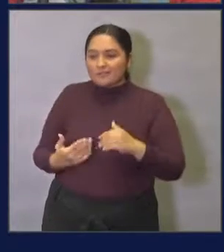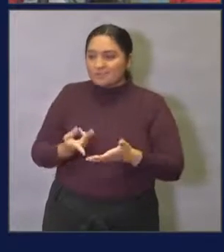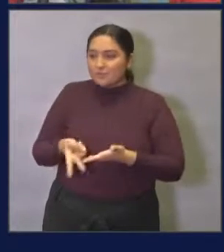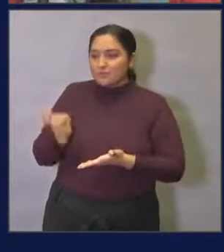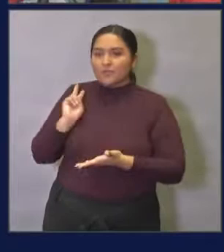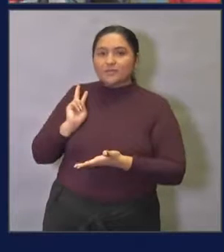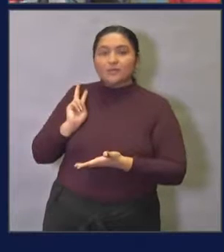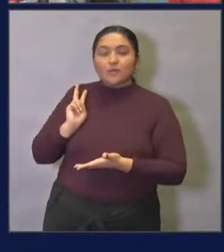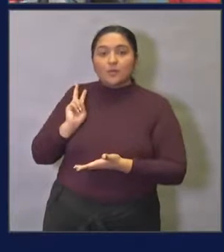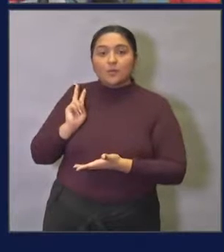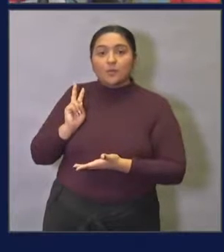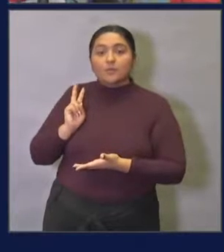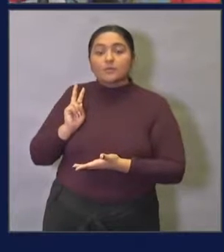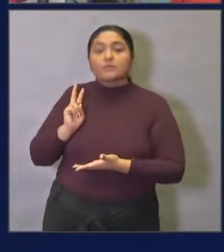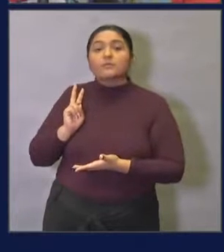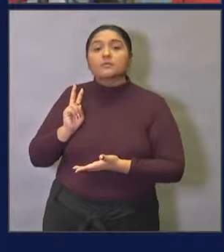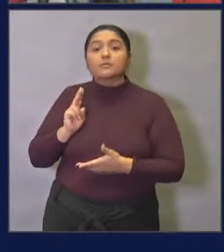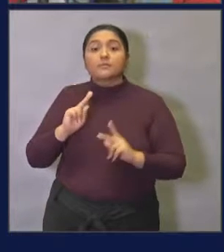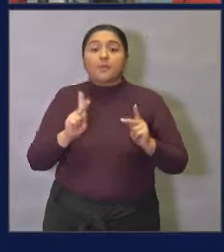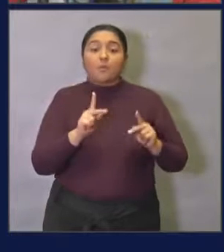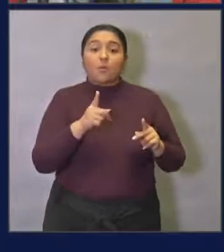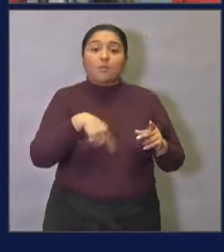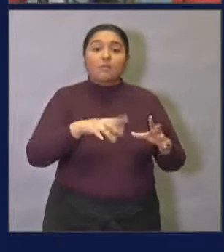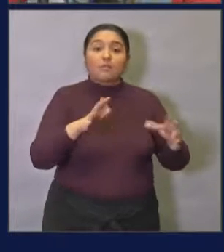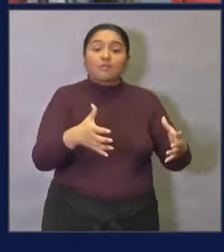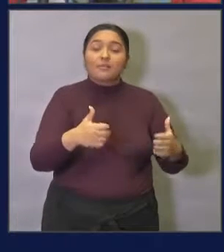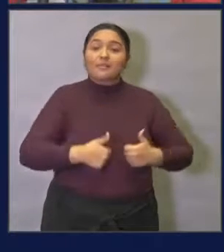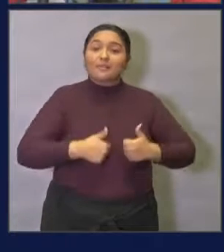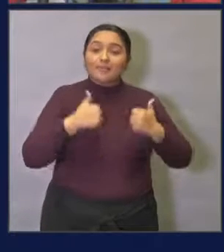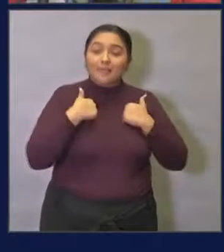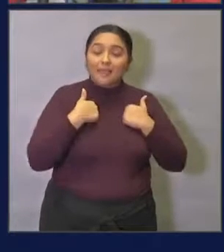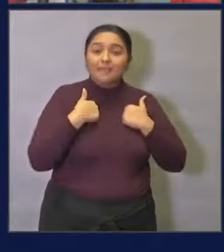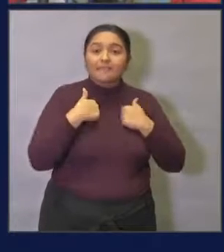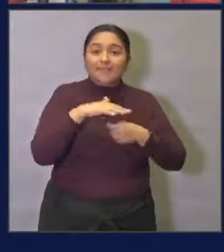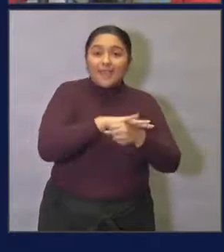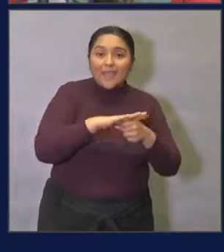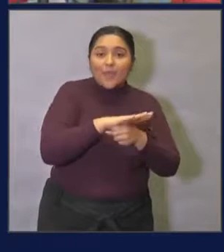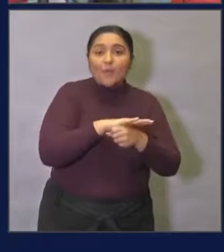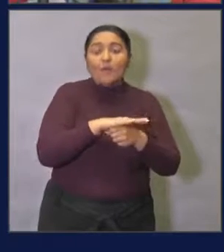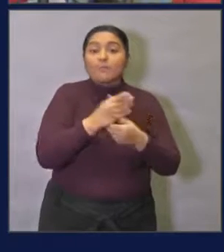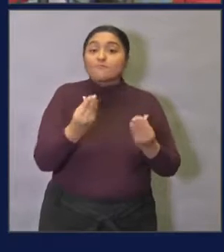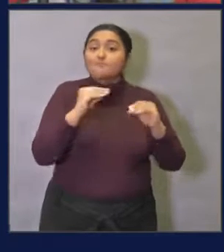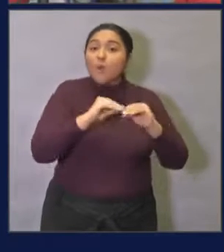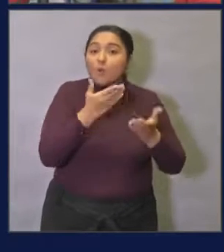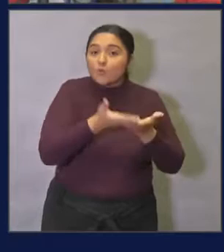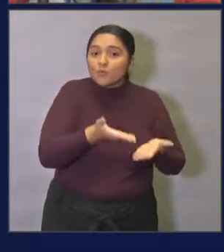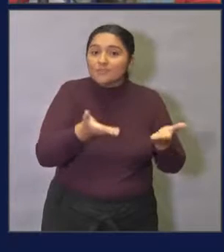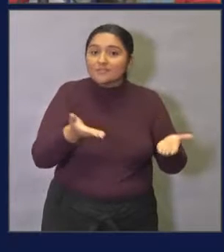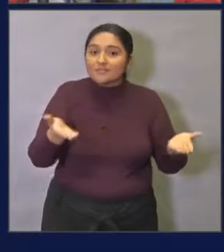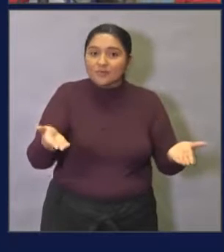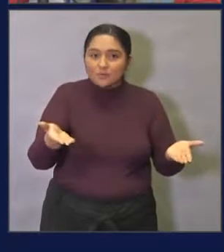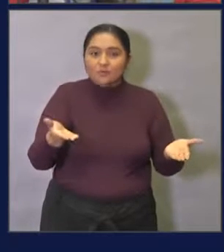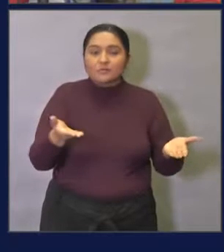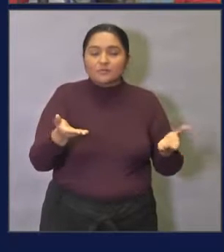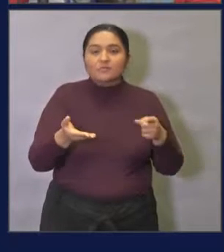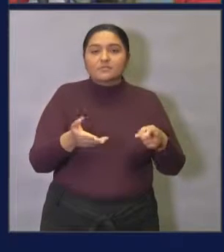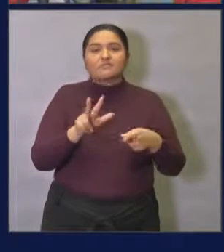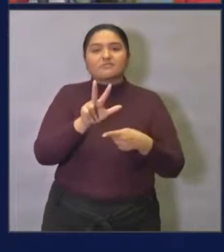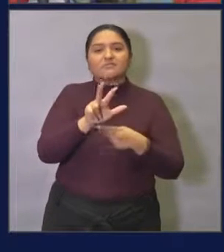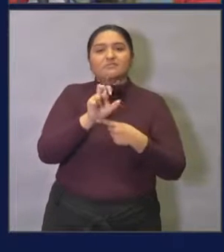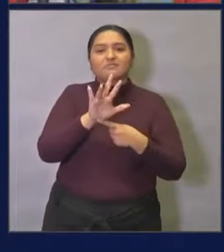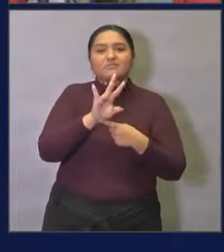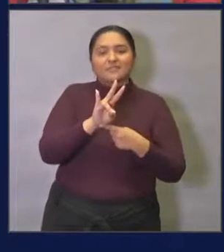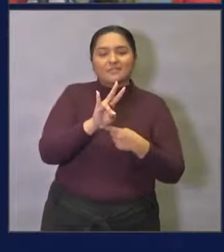Las personas que viven en las zonas con más recursos tenían una tasa de casos de 457 por cada 100,000